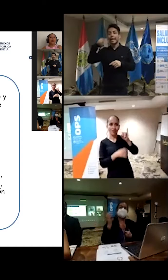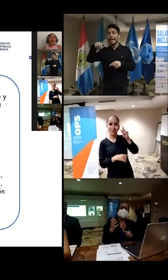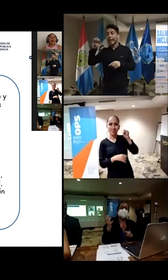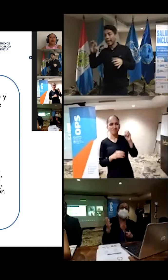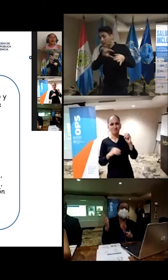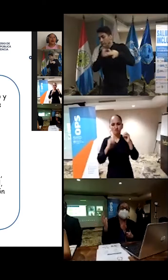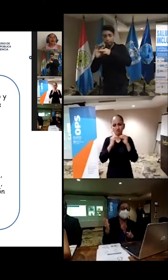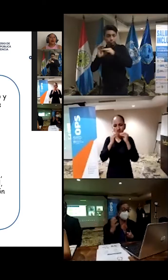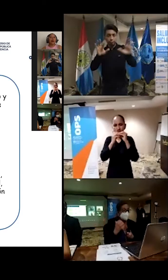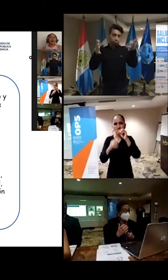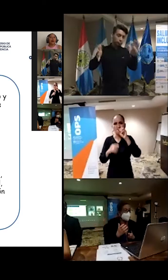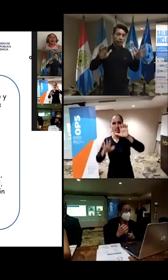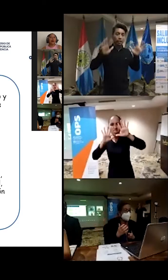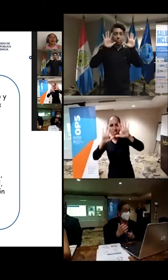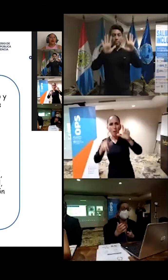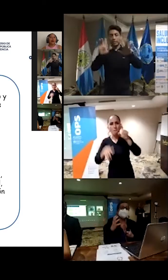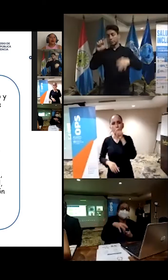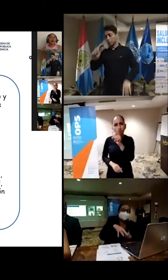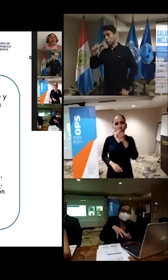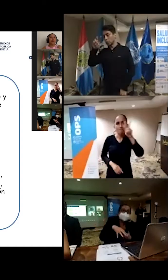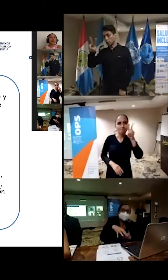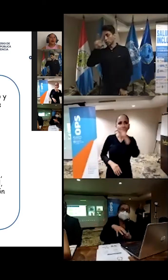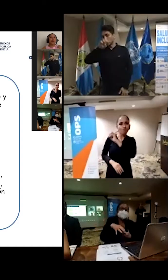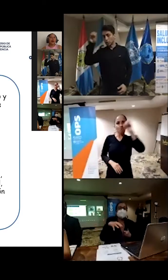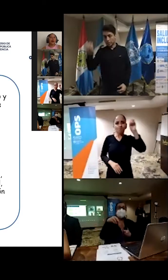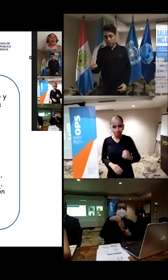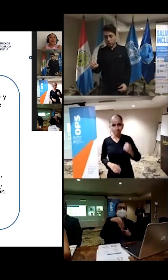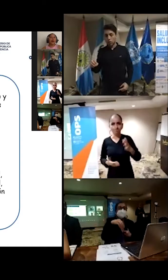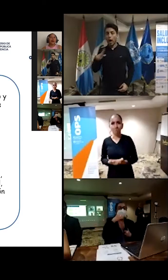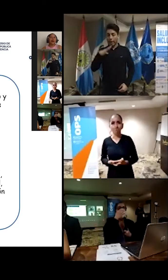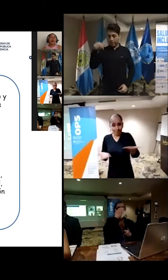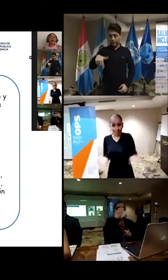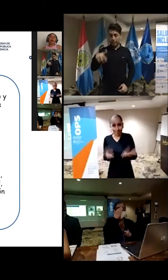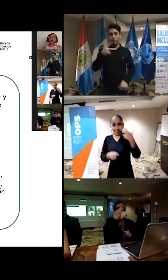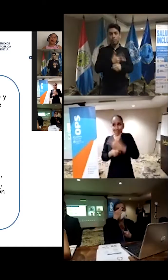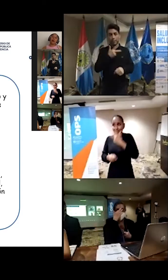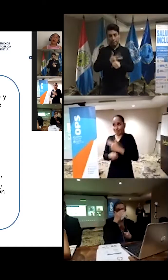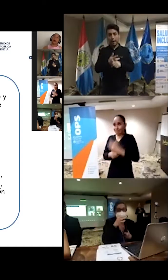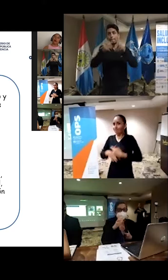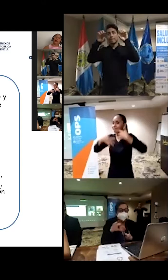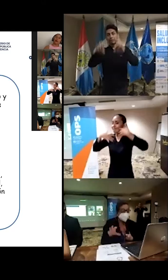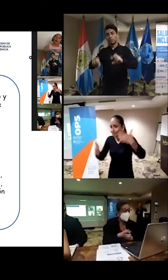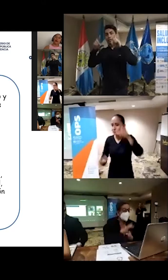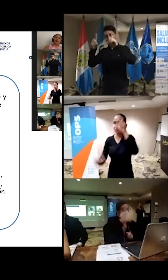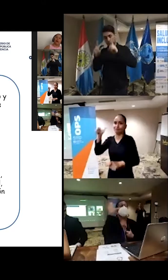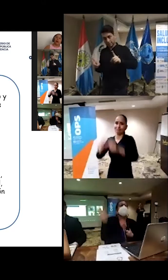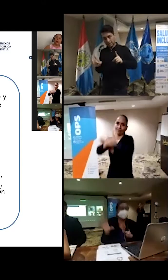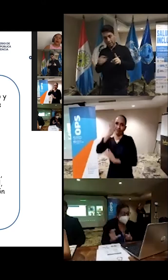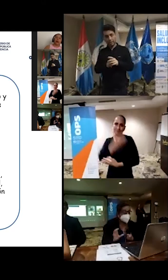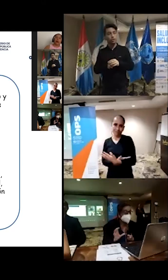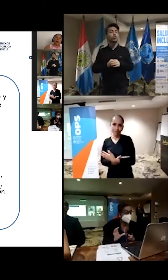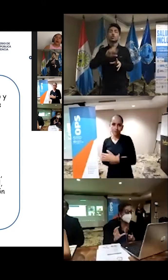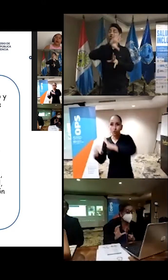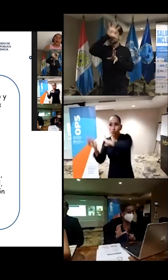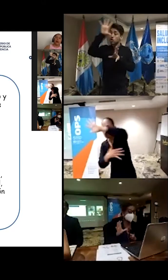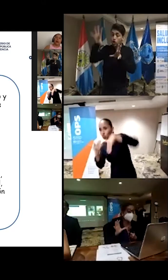que el 10.2% existen en Guatemala personas con discapacidad del total